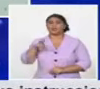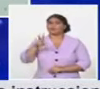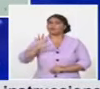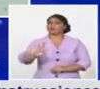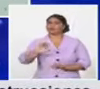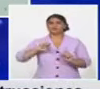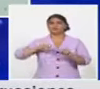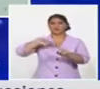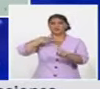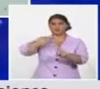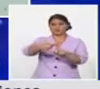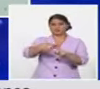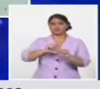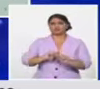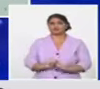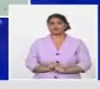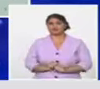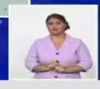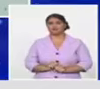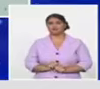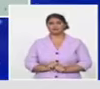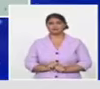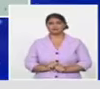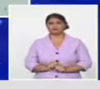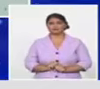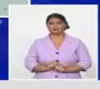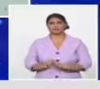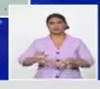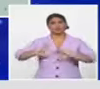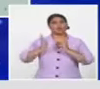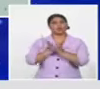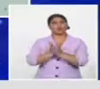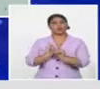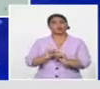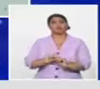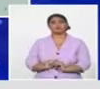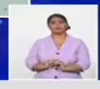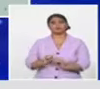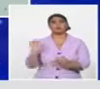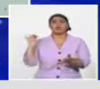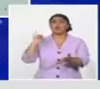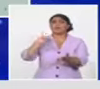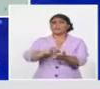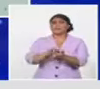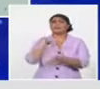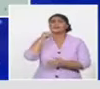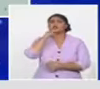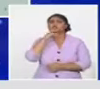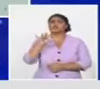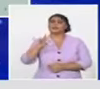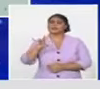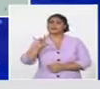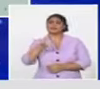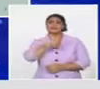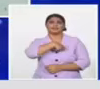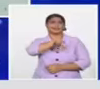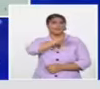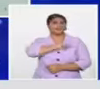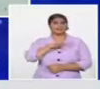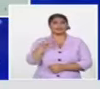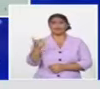ayer, 15 procedentes cubanos, todos procedentes de Rusia, 15, de España, 10 y de